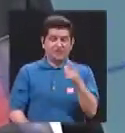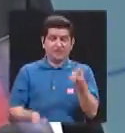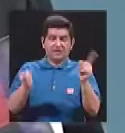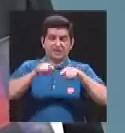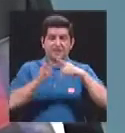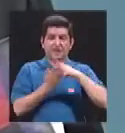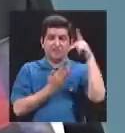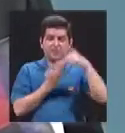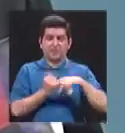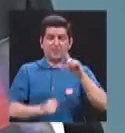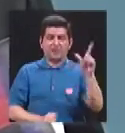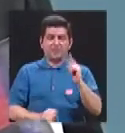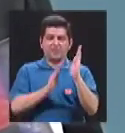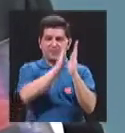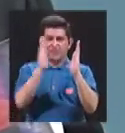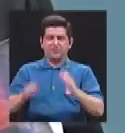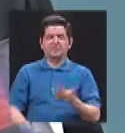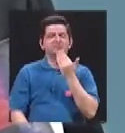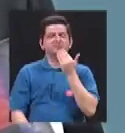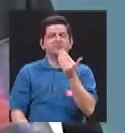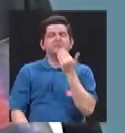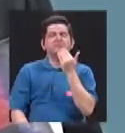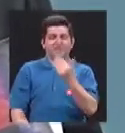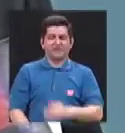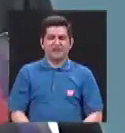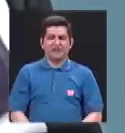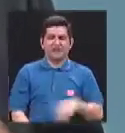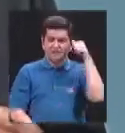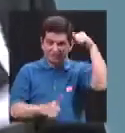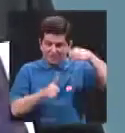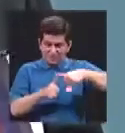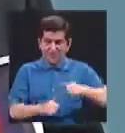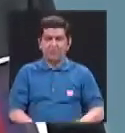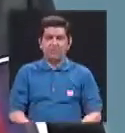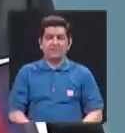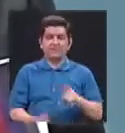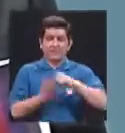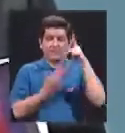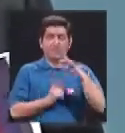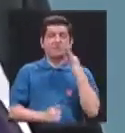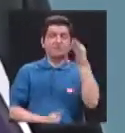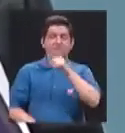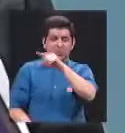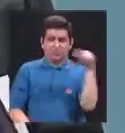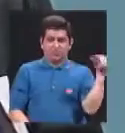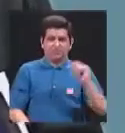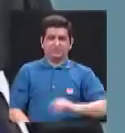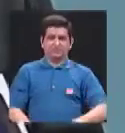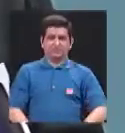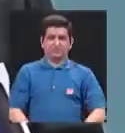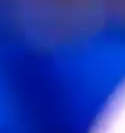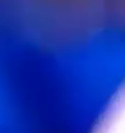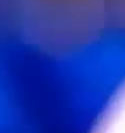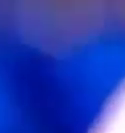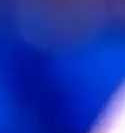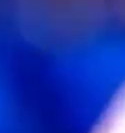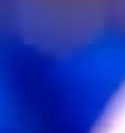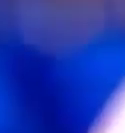en nuestro programa Lunes de Cinemateca. Muchísimas gracias y no se pierdan nuestro espacio la próxima semana.